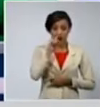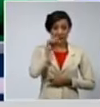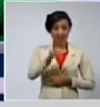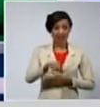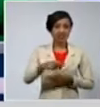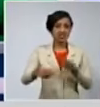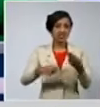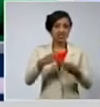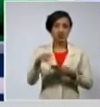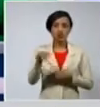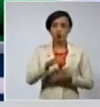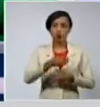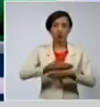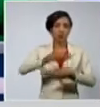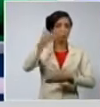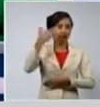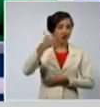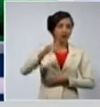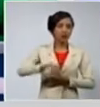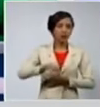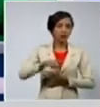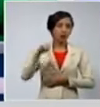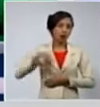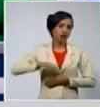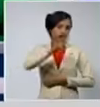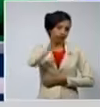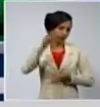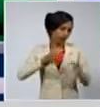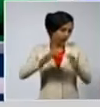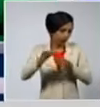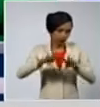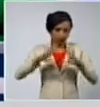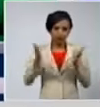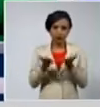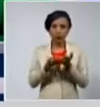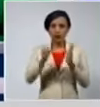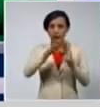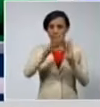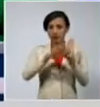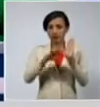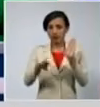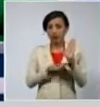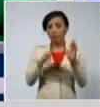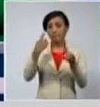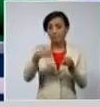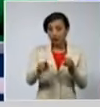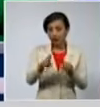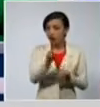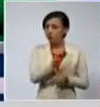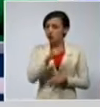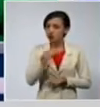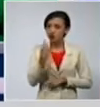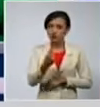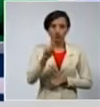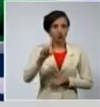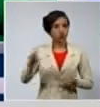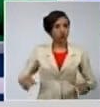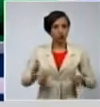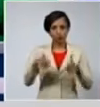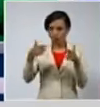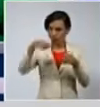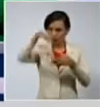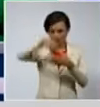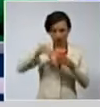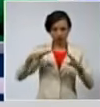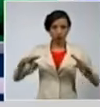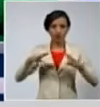de las fronteras con los protocolos que no fuimos capaces de cumplir en nuestros domicilios, y